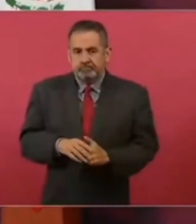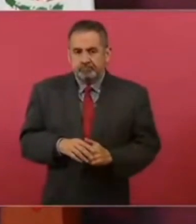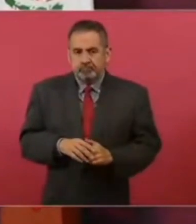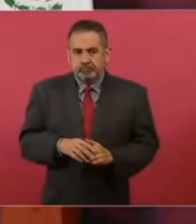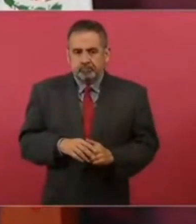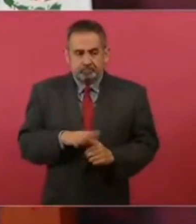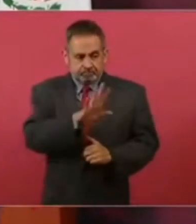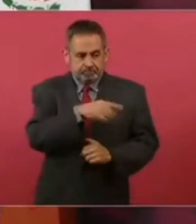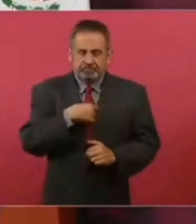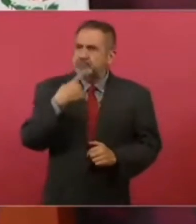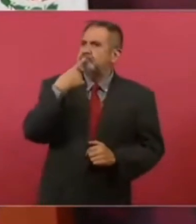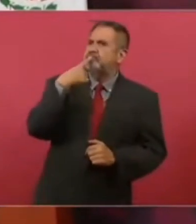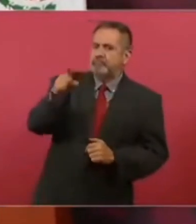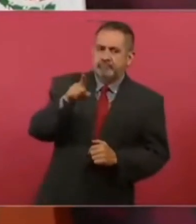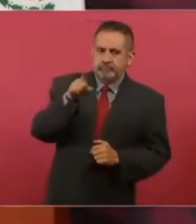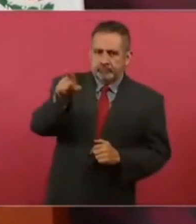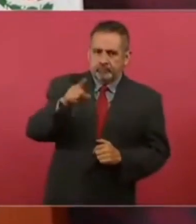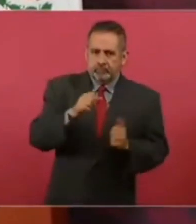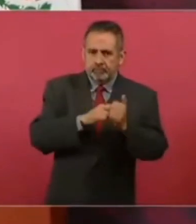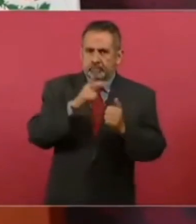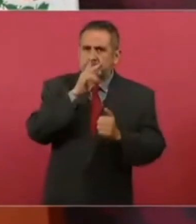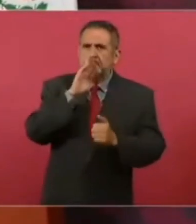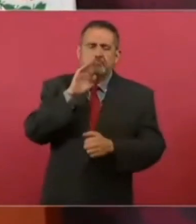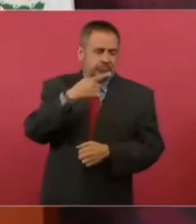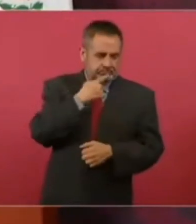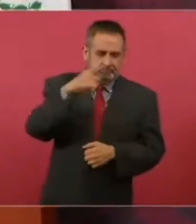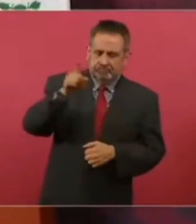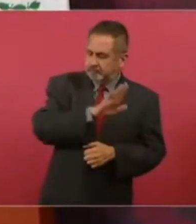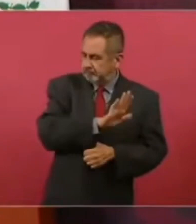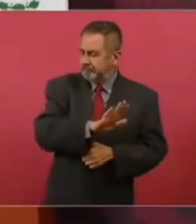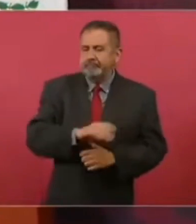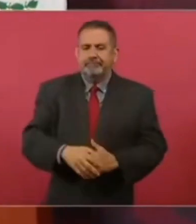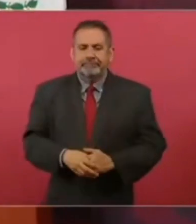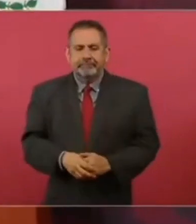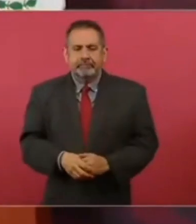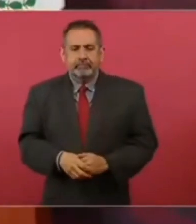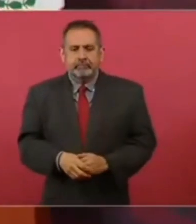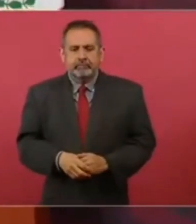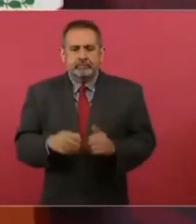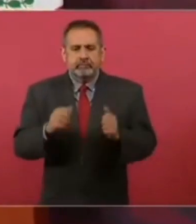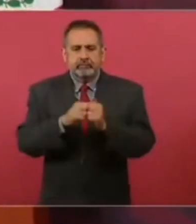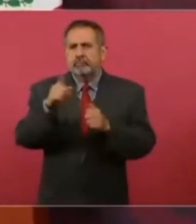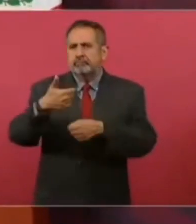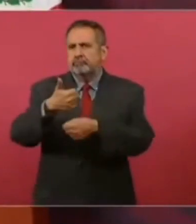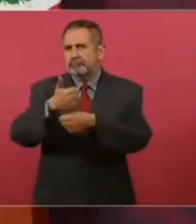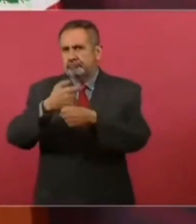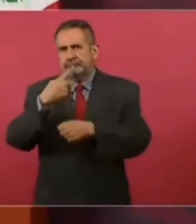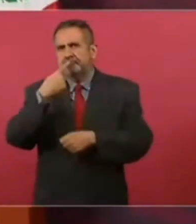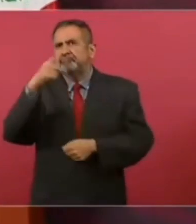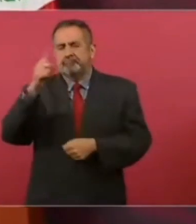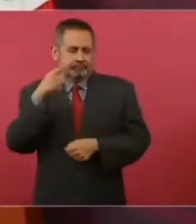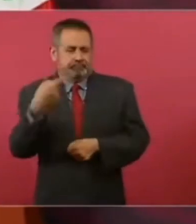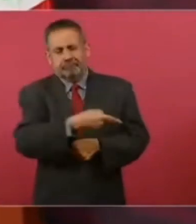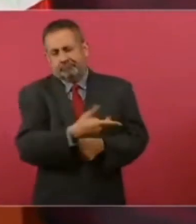lo voy a acusar con sus papás y con sus abuelos.